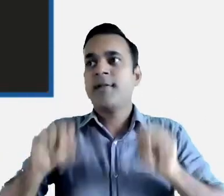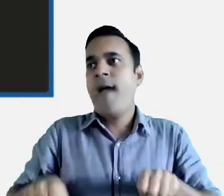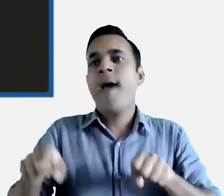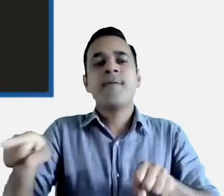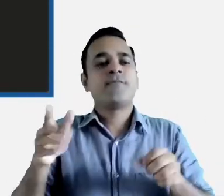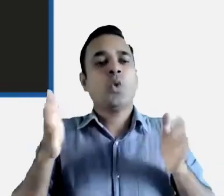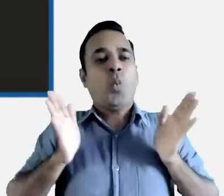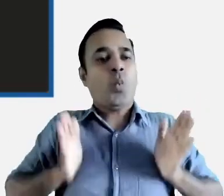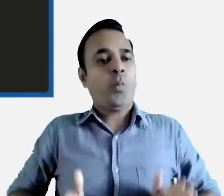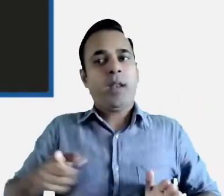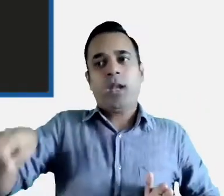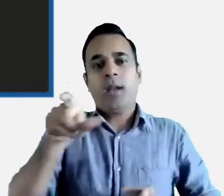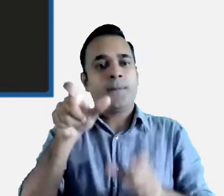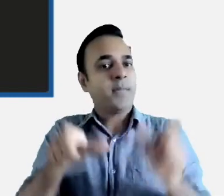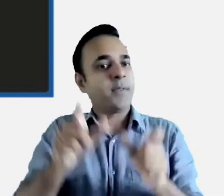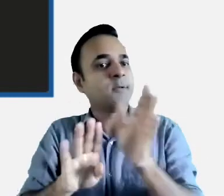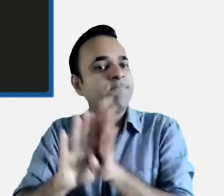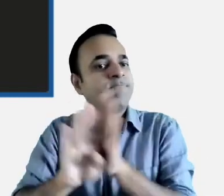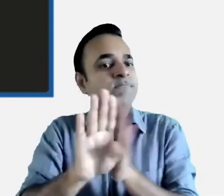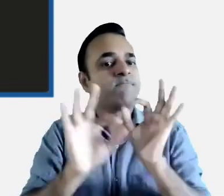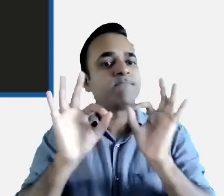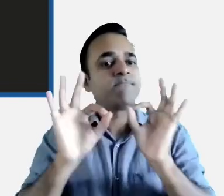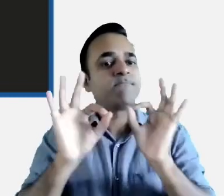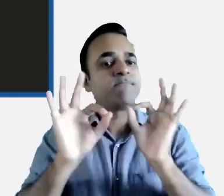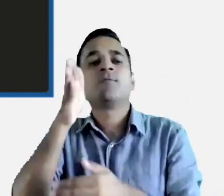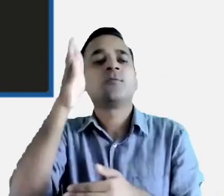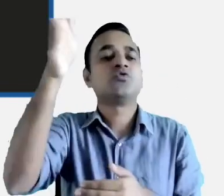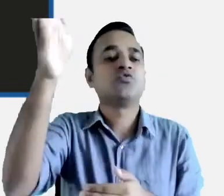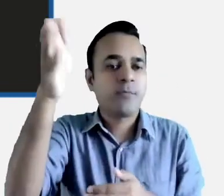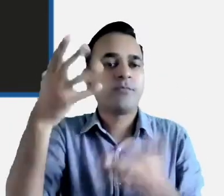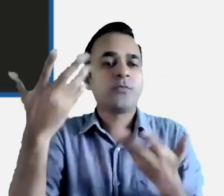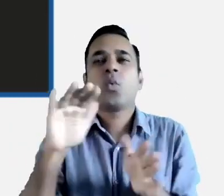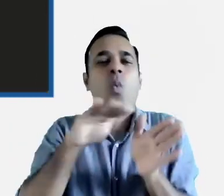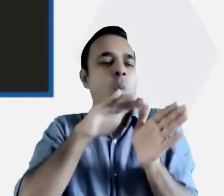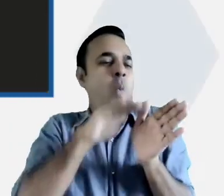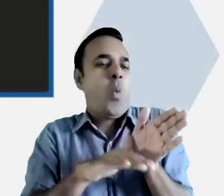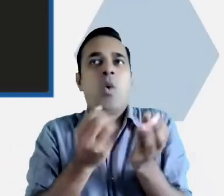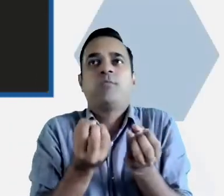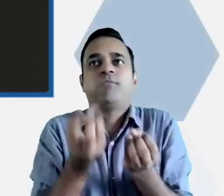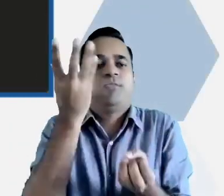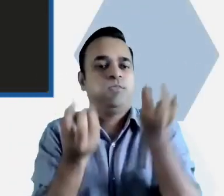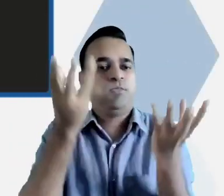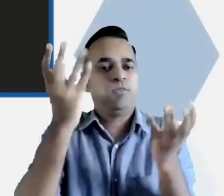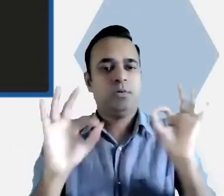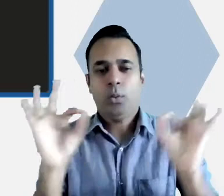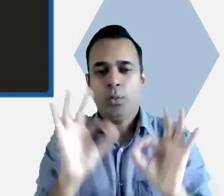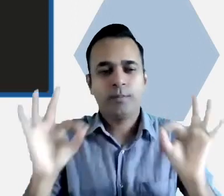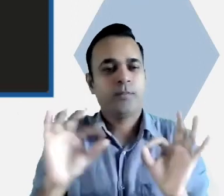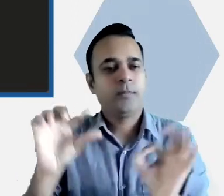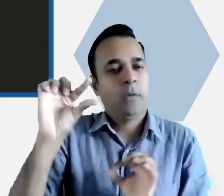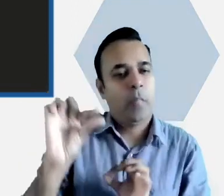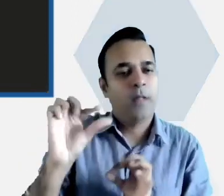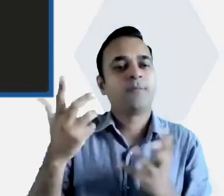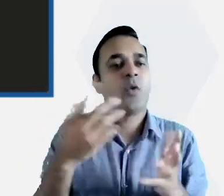adaptación se potencian con los objetivos de sostenibilidad de la Agenda 2030 a través de sus